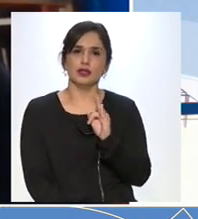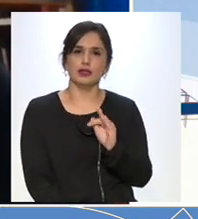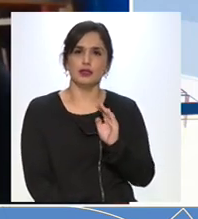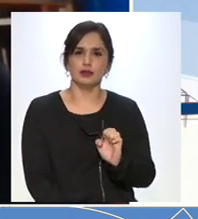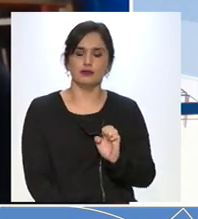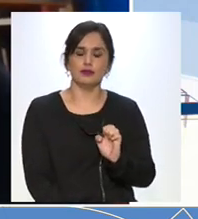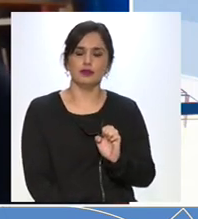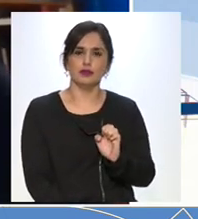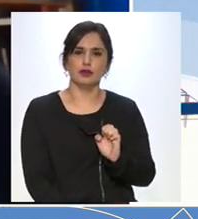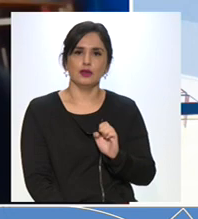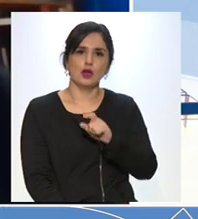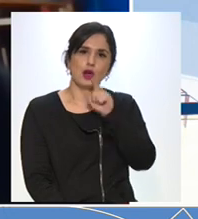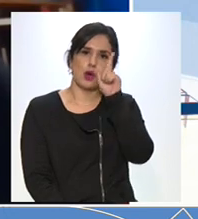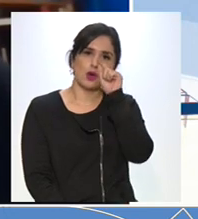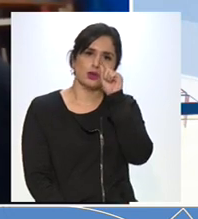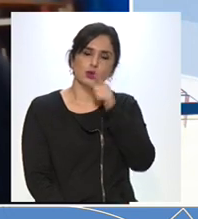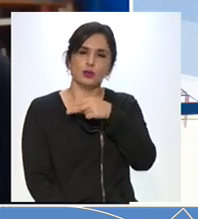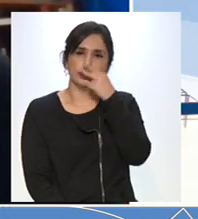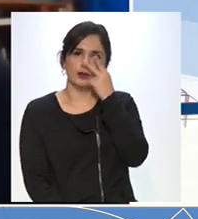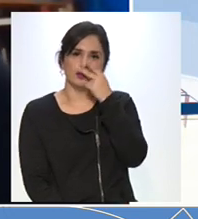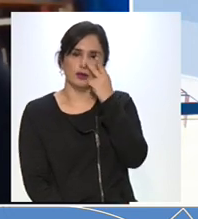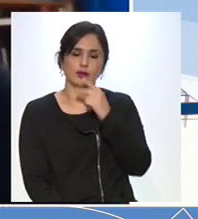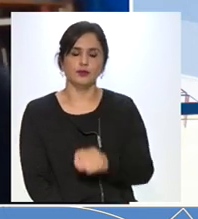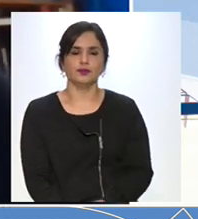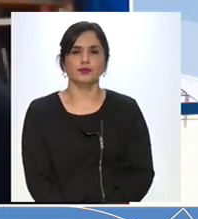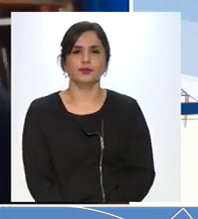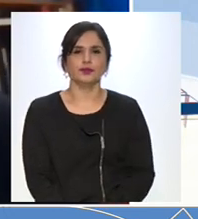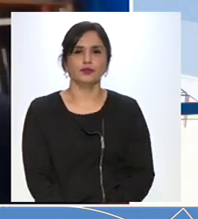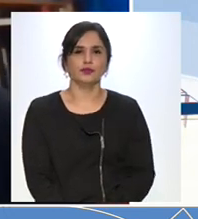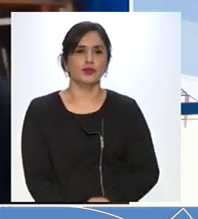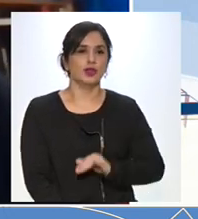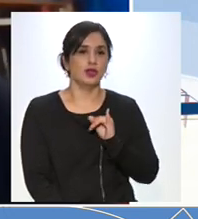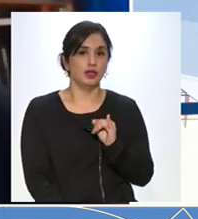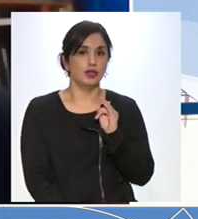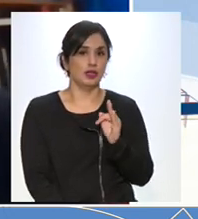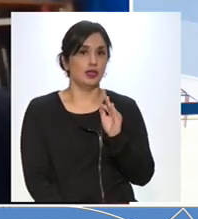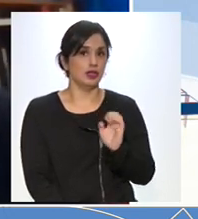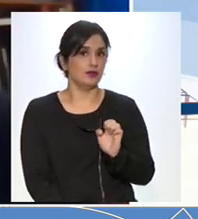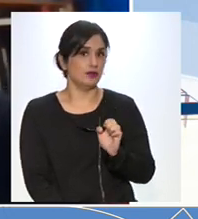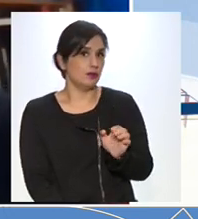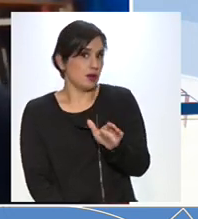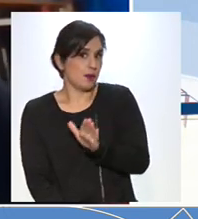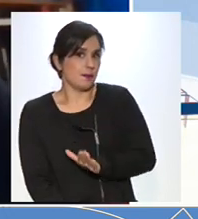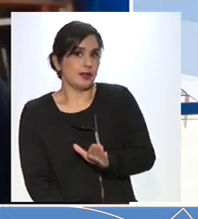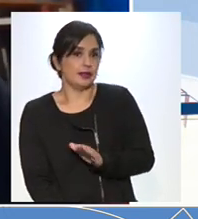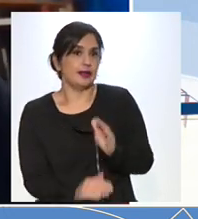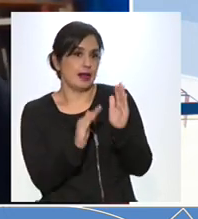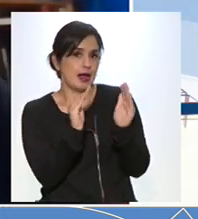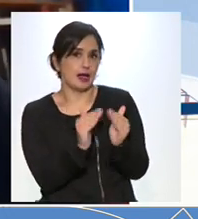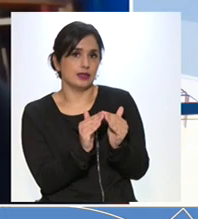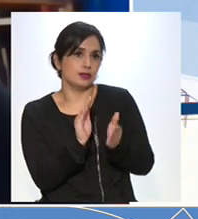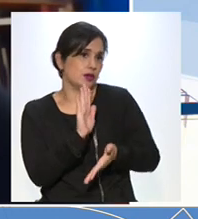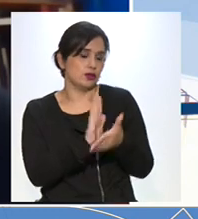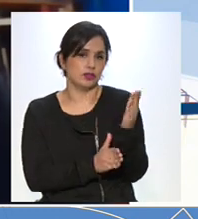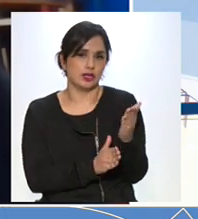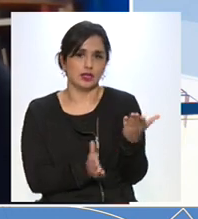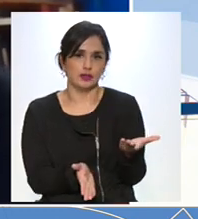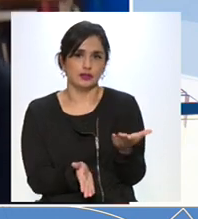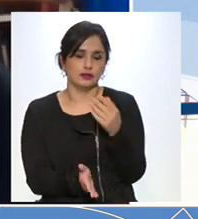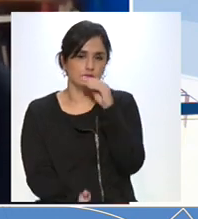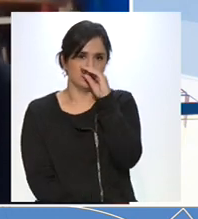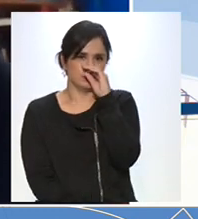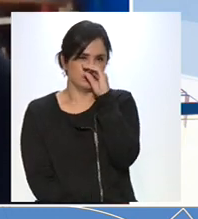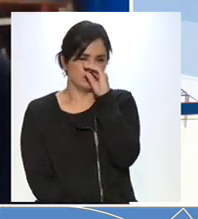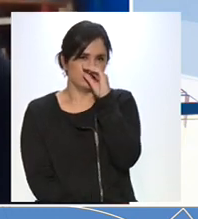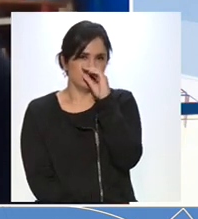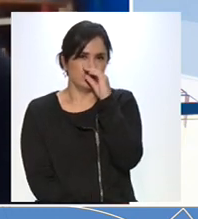noviembre. Y el IFE se creó para mantenerse en la casa, para no salir, para no correr riesgo. En un momento de disminución de la